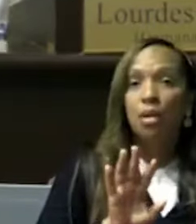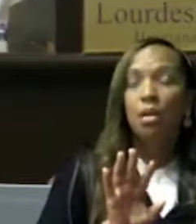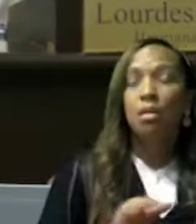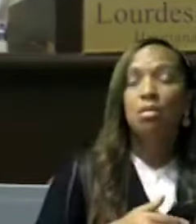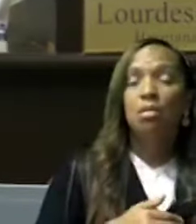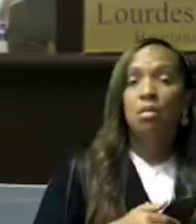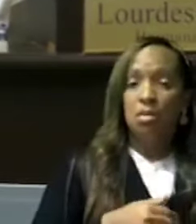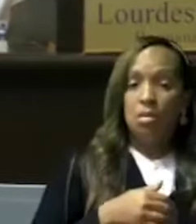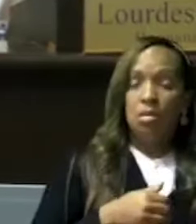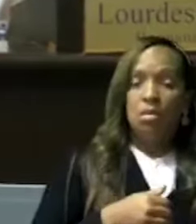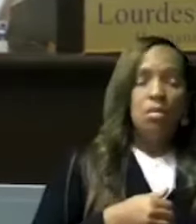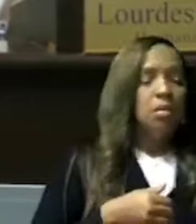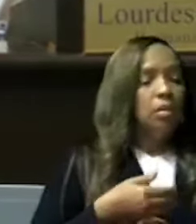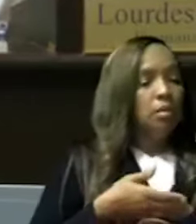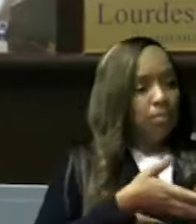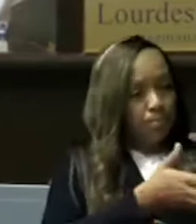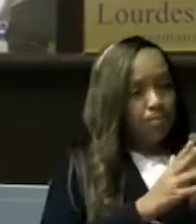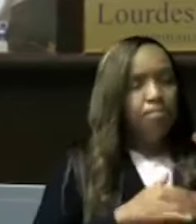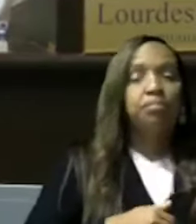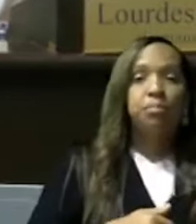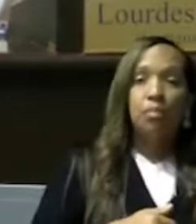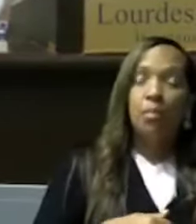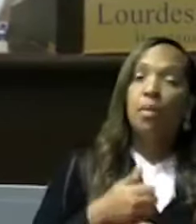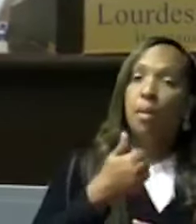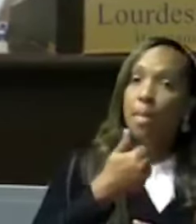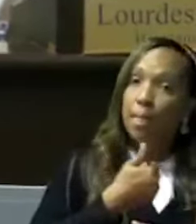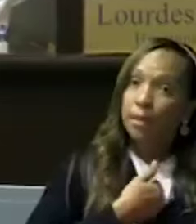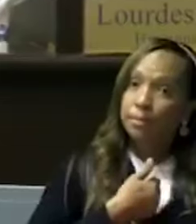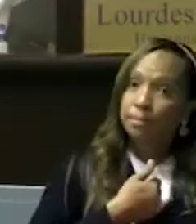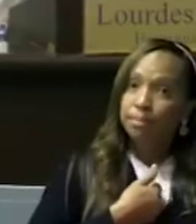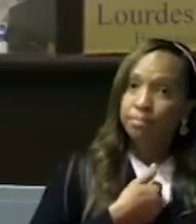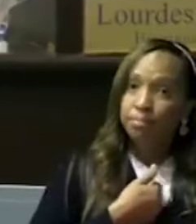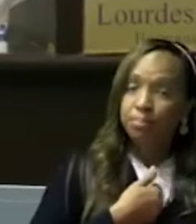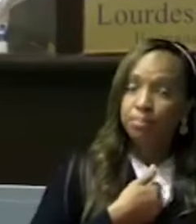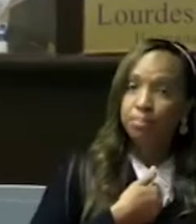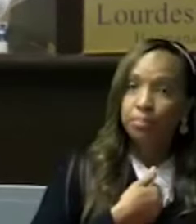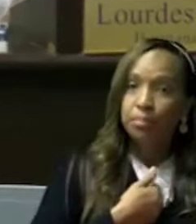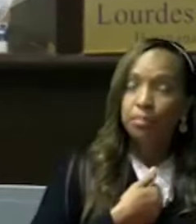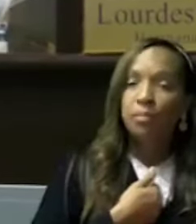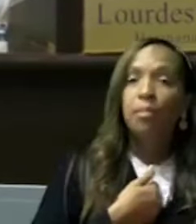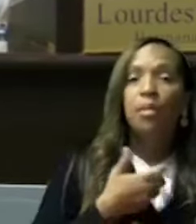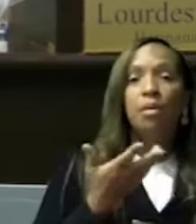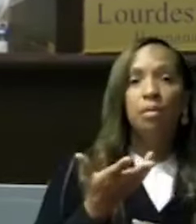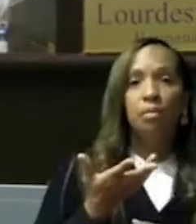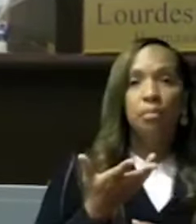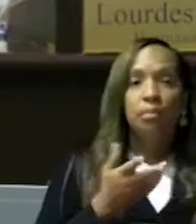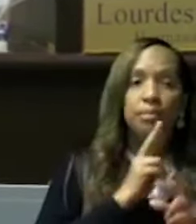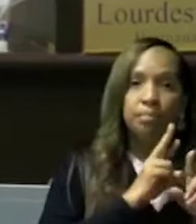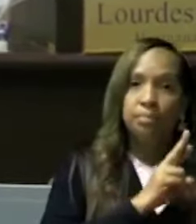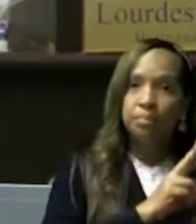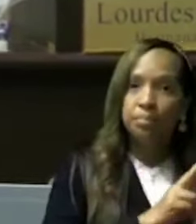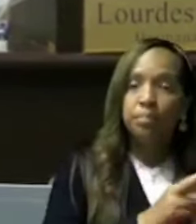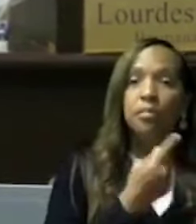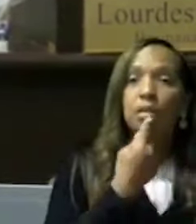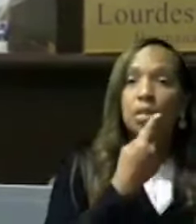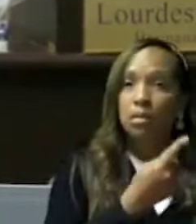nuestro honorable Tobías, quizá es por falta de conocimiento, pero la responsabilidad que tengo como dominicana